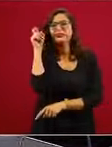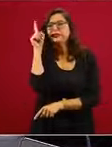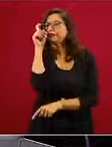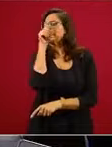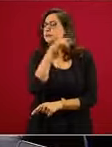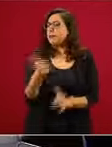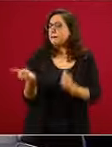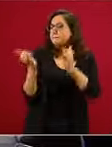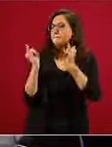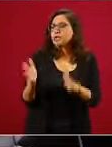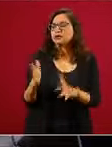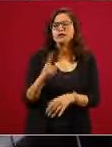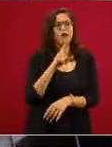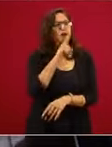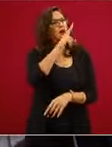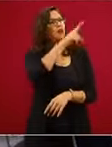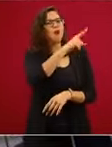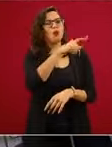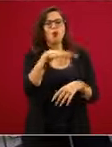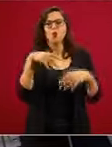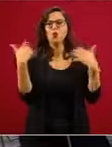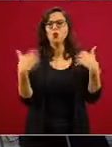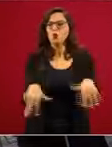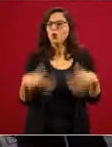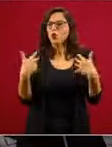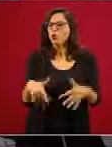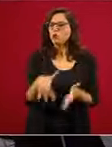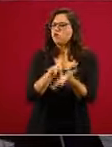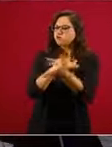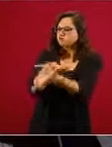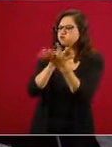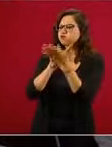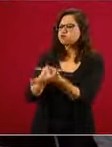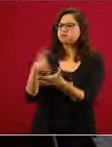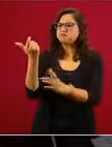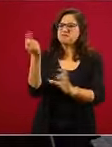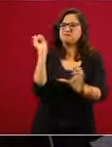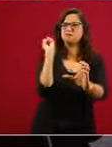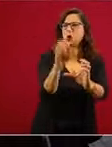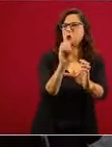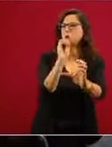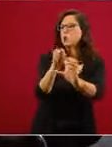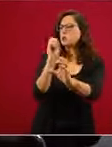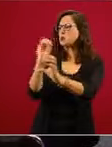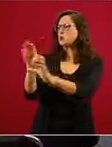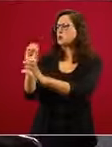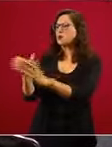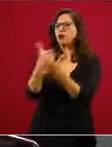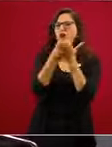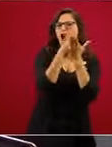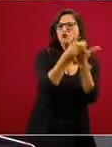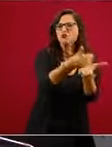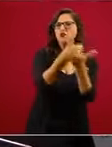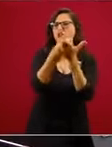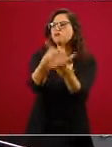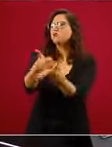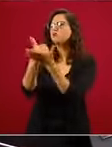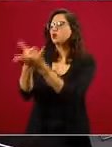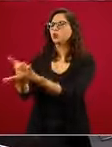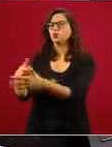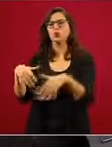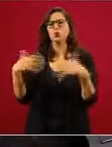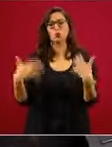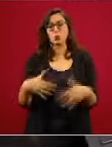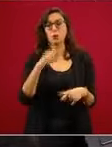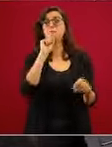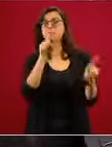cuando más han ayudado a sus familiares en México. A pesar de la pandemia en